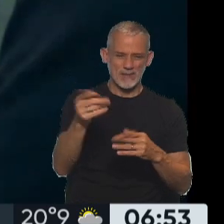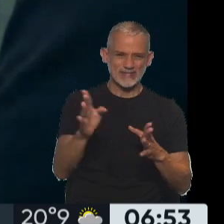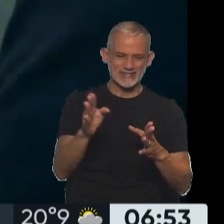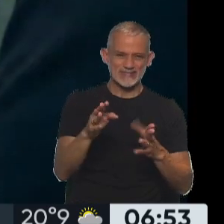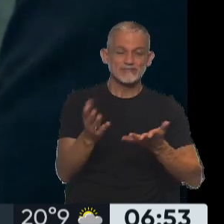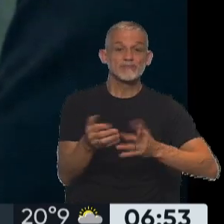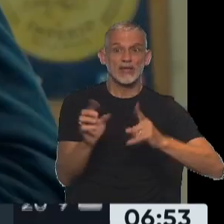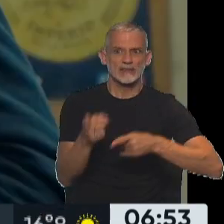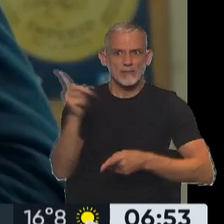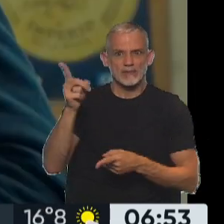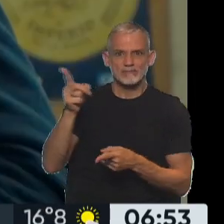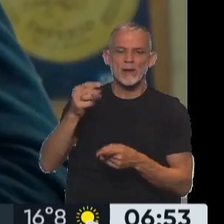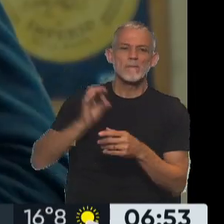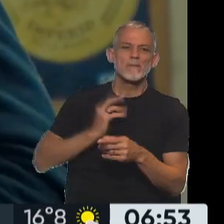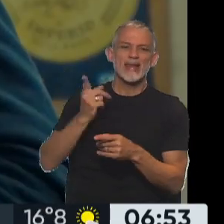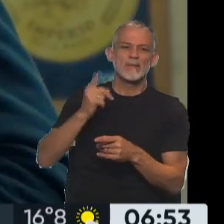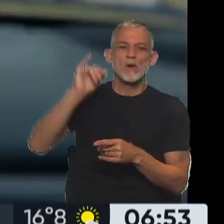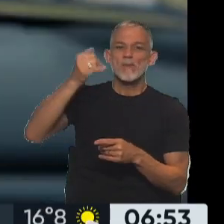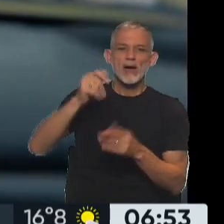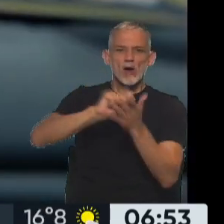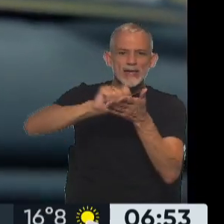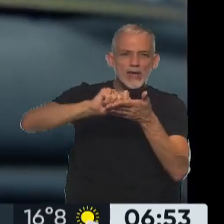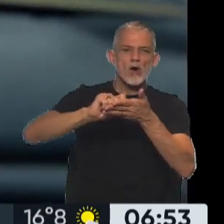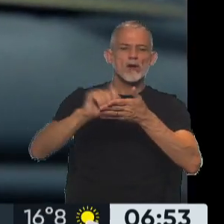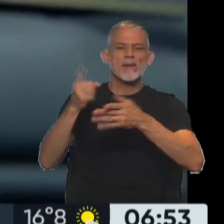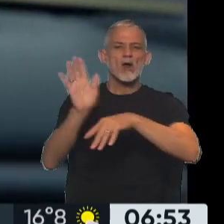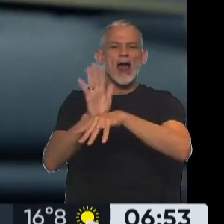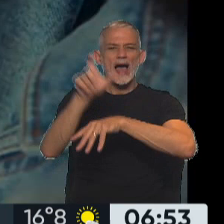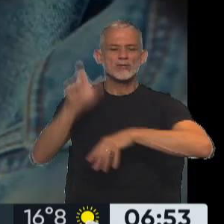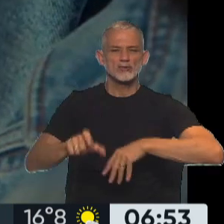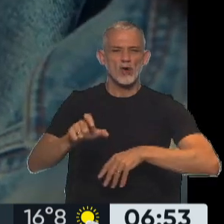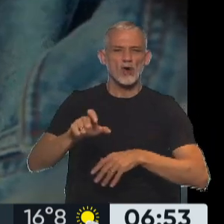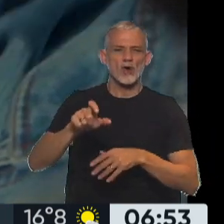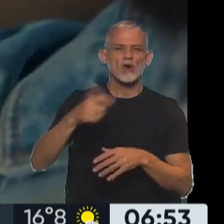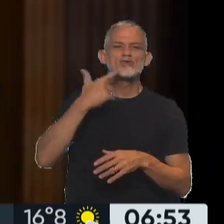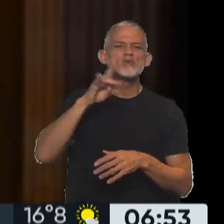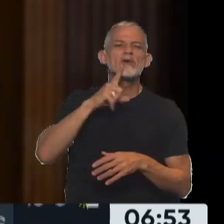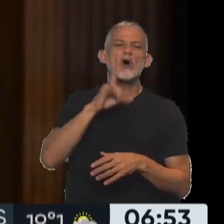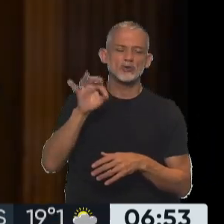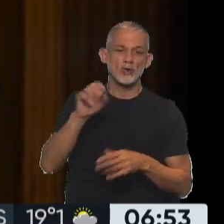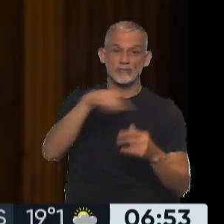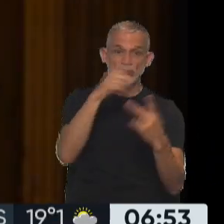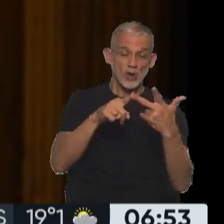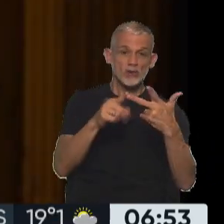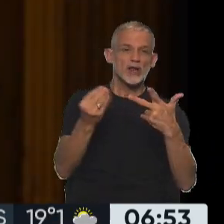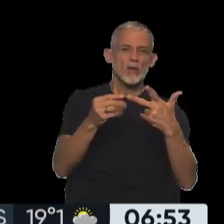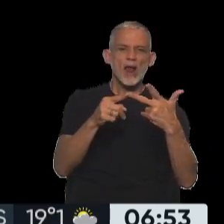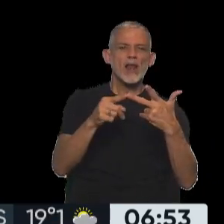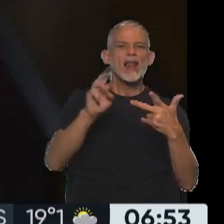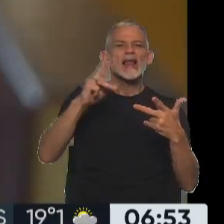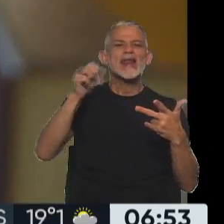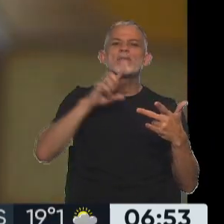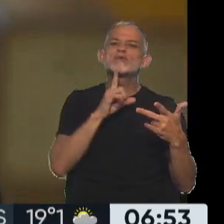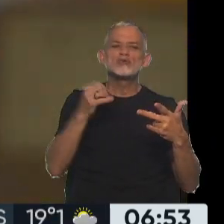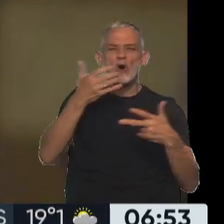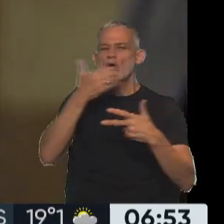llegaba ademá con el premio a mejor gu y mejor actor para Marcelo subot y la otra que competía es el rapto otra